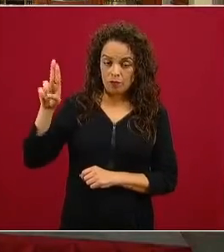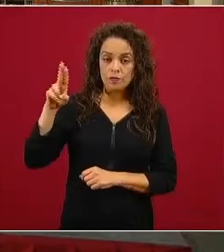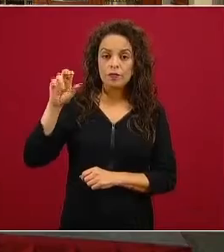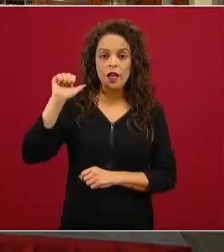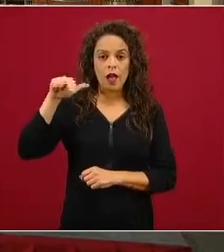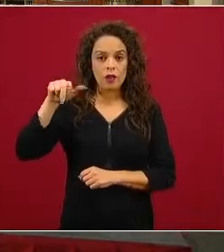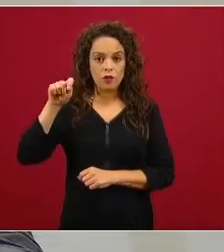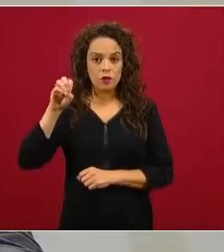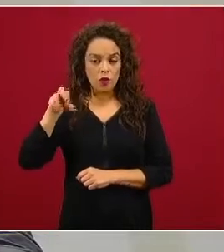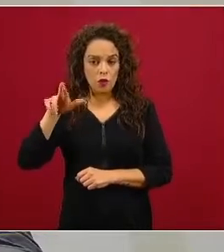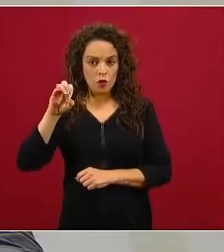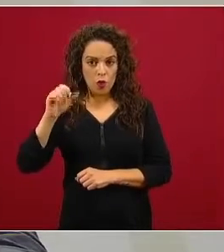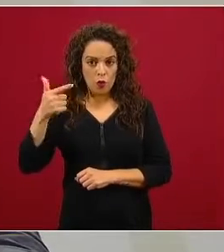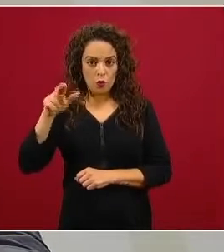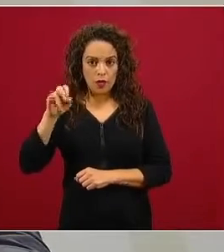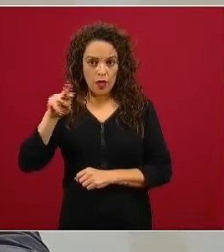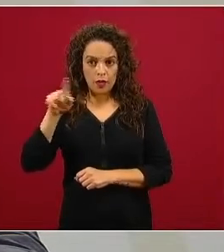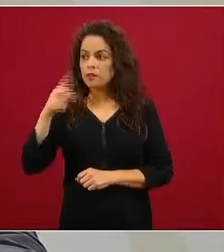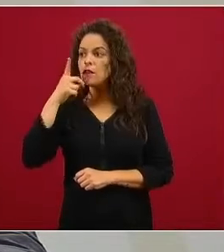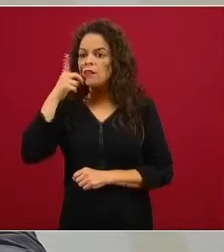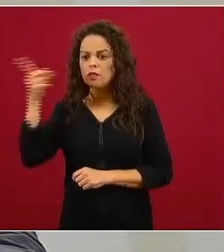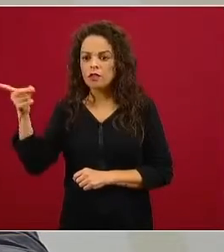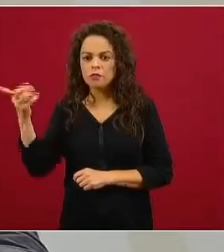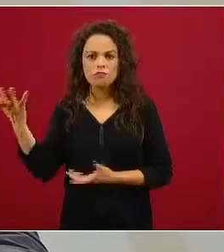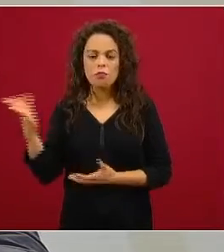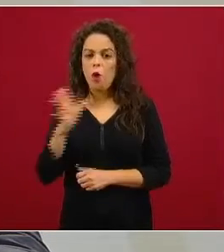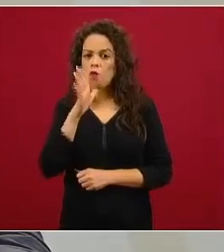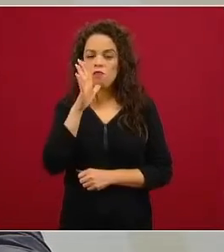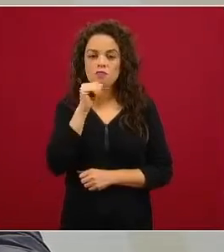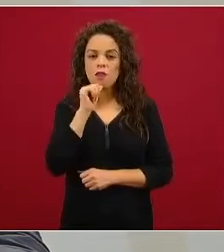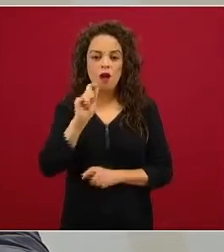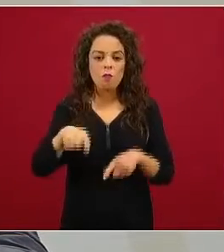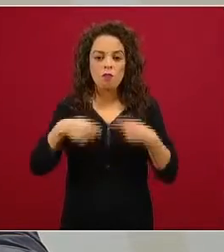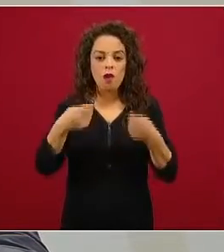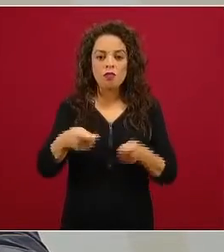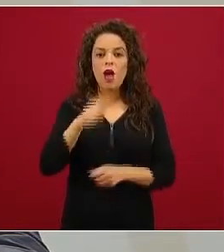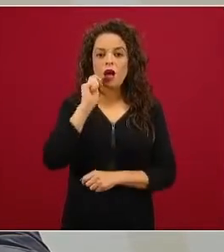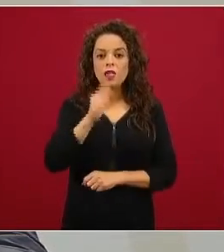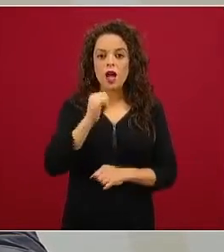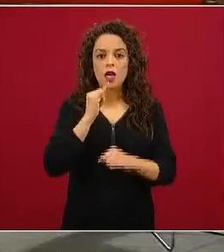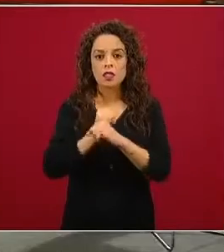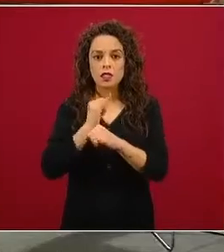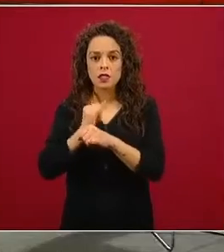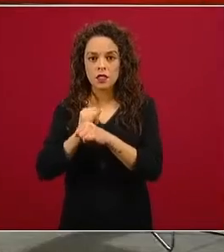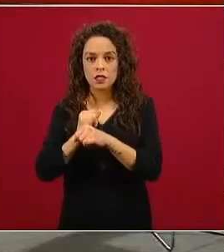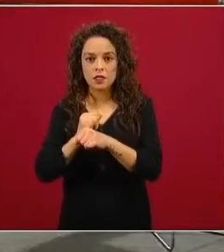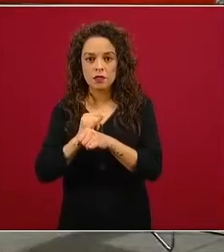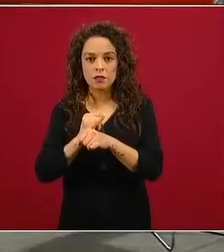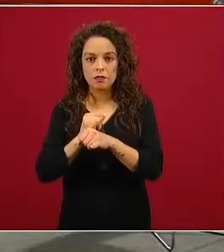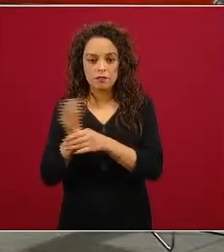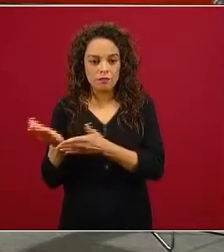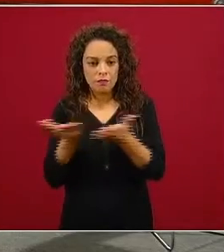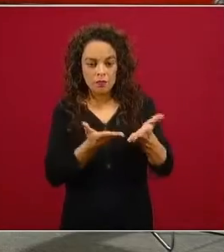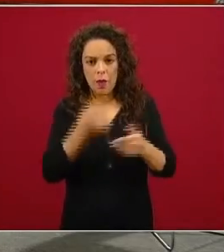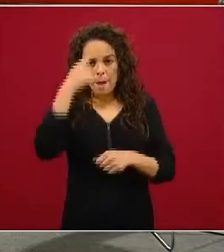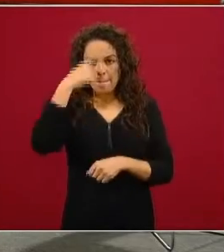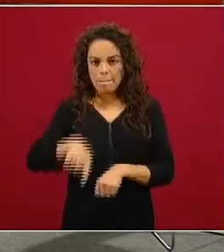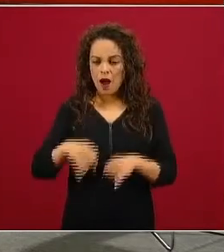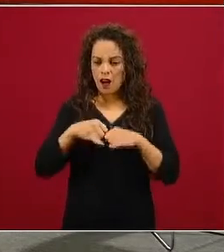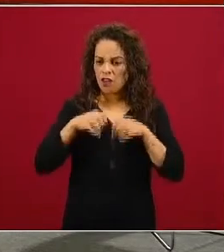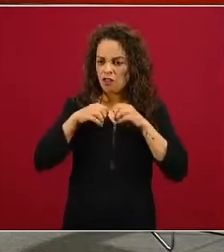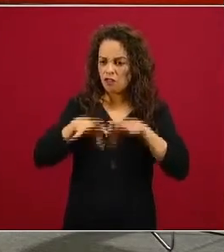exactamente para intentar contribuir al combate contra esta infodemia de